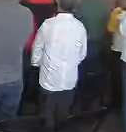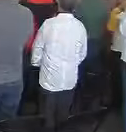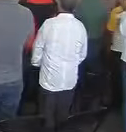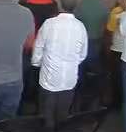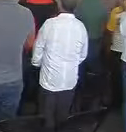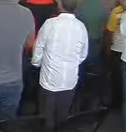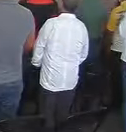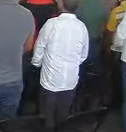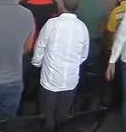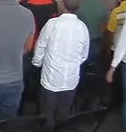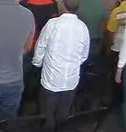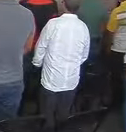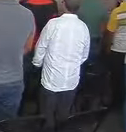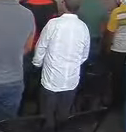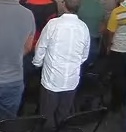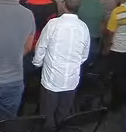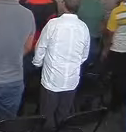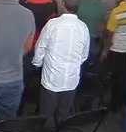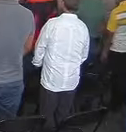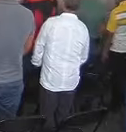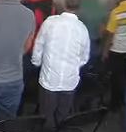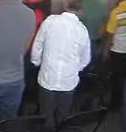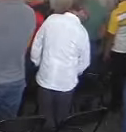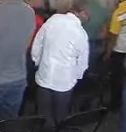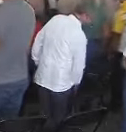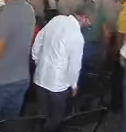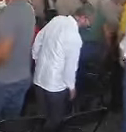Les solicitamos sean tan amables de tomar asiento.